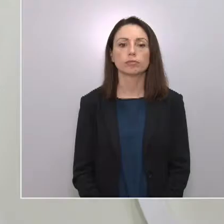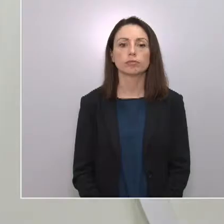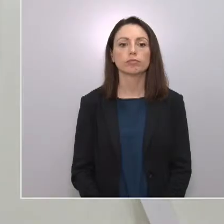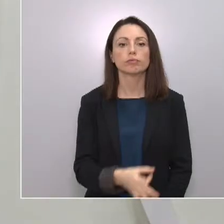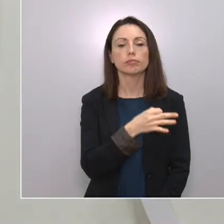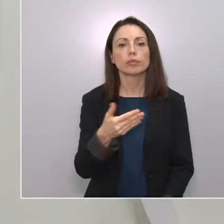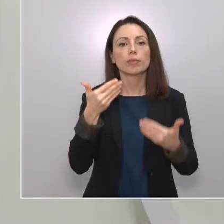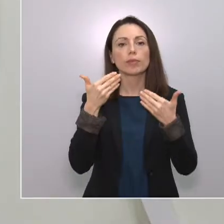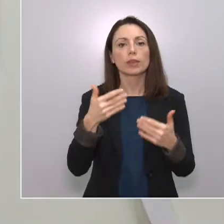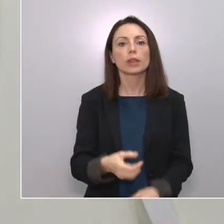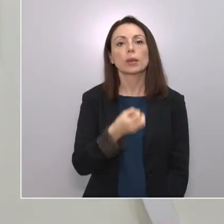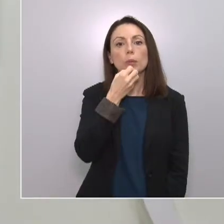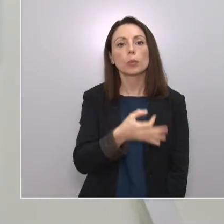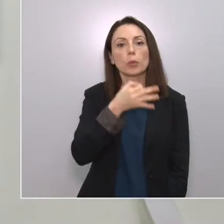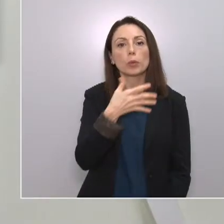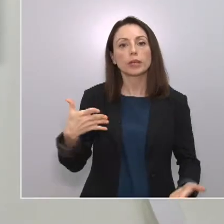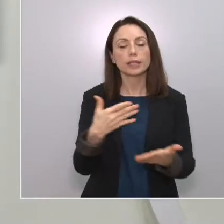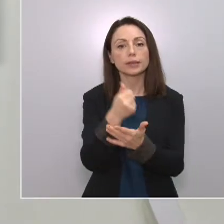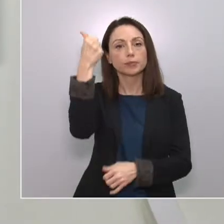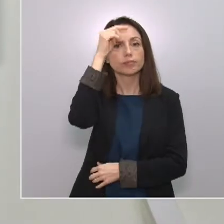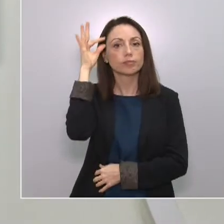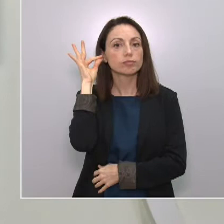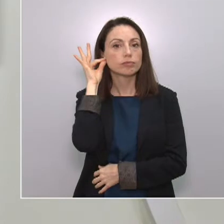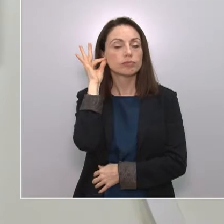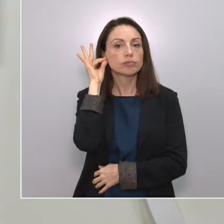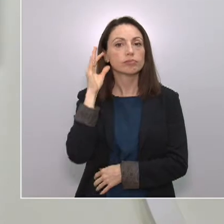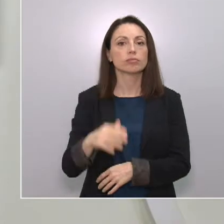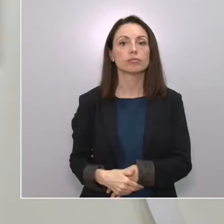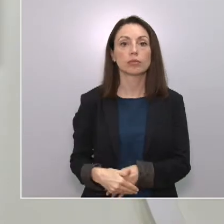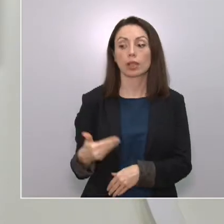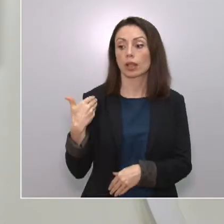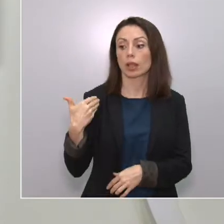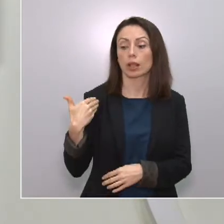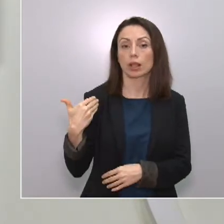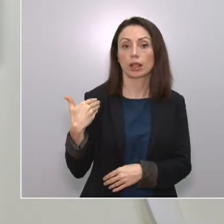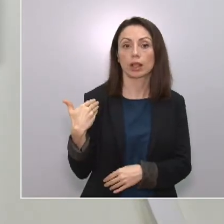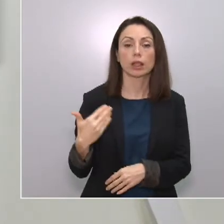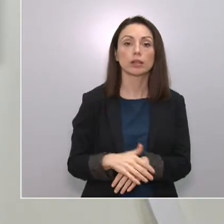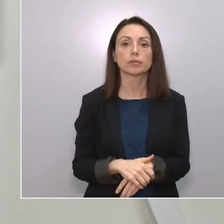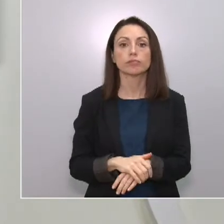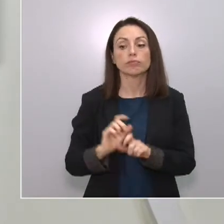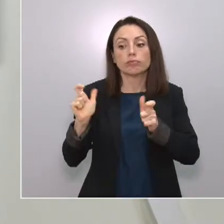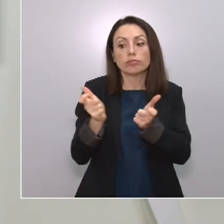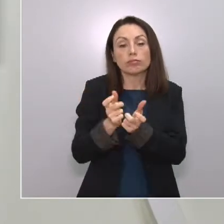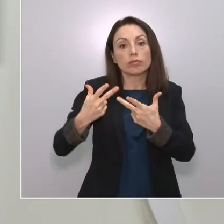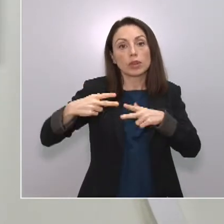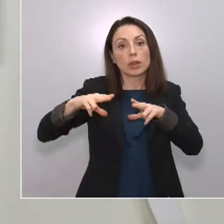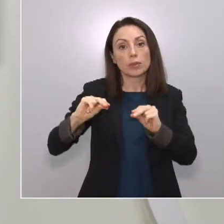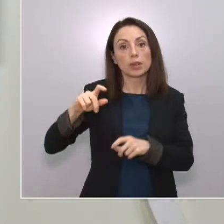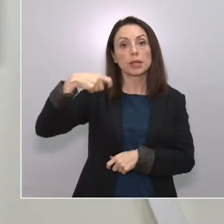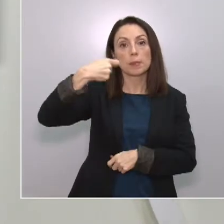Perfecto, muchas gracias. Buenas tardes a todos. Hace unos minutos finalizaba un nuevo encuentro entre los